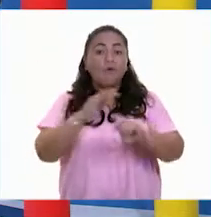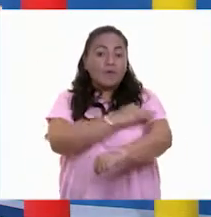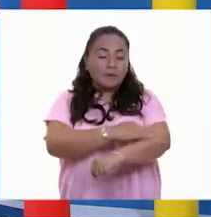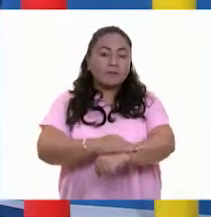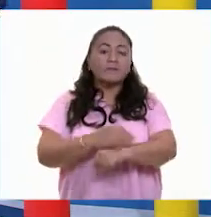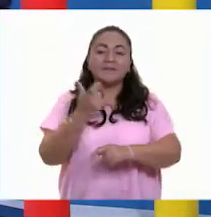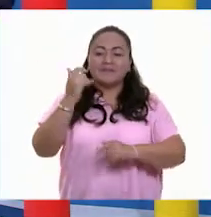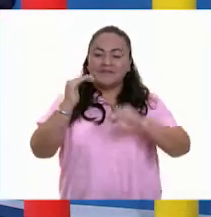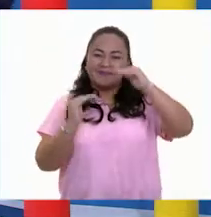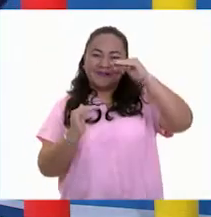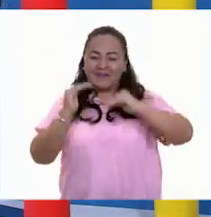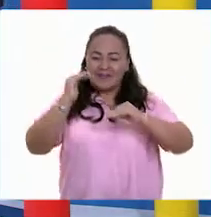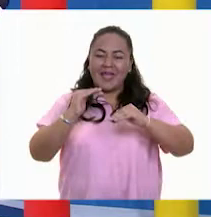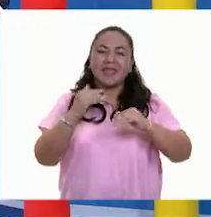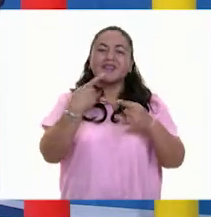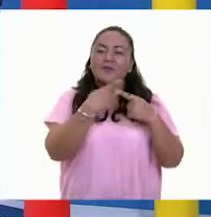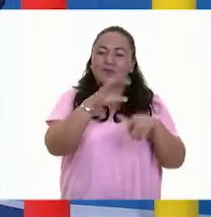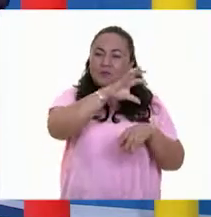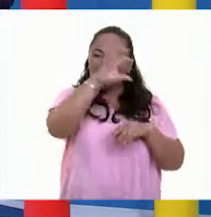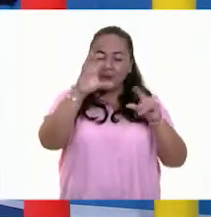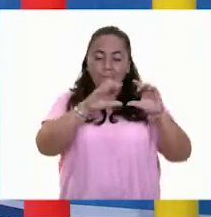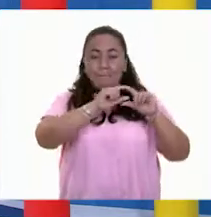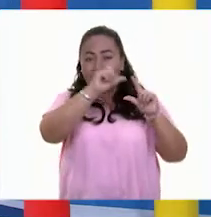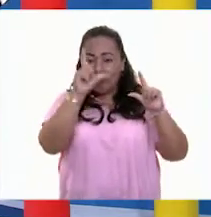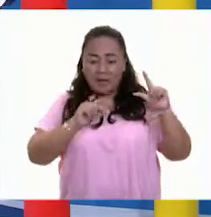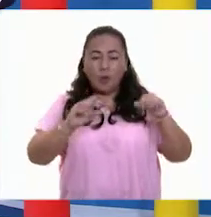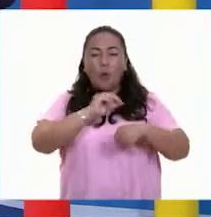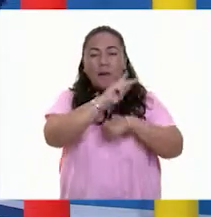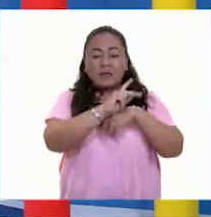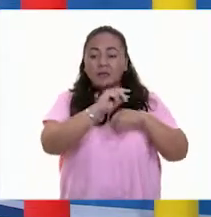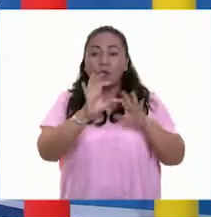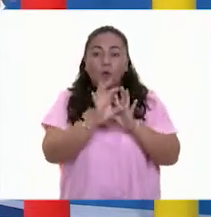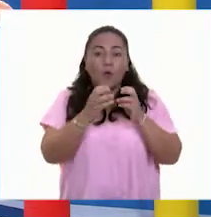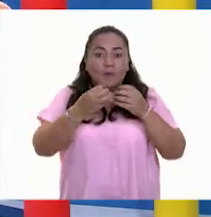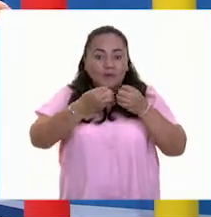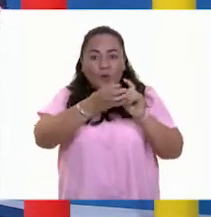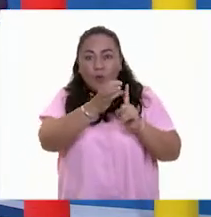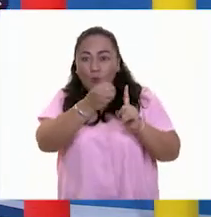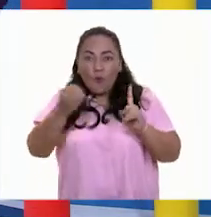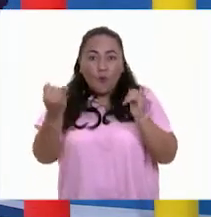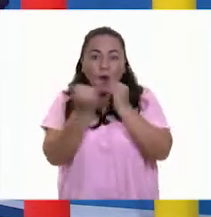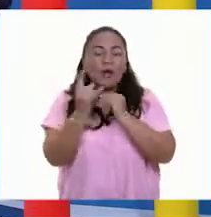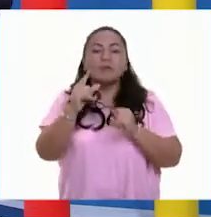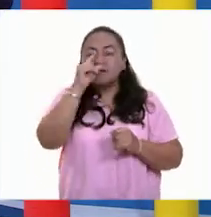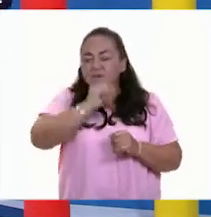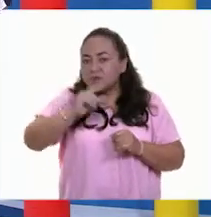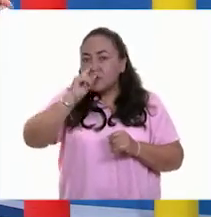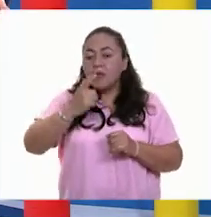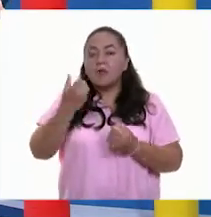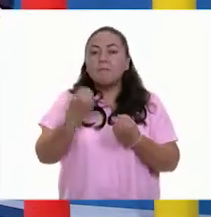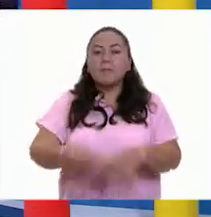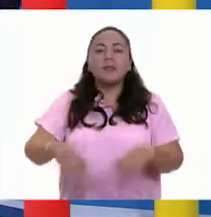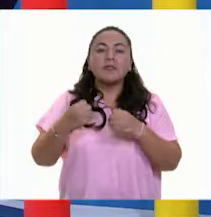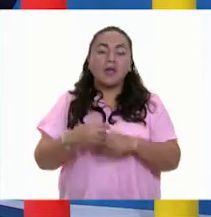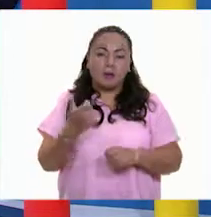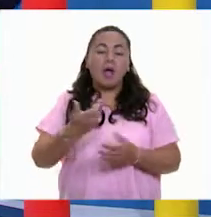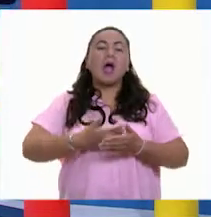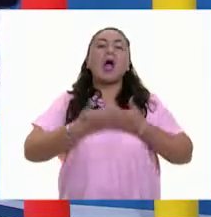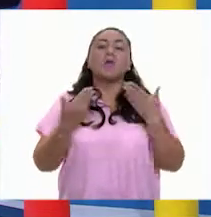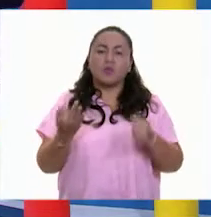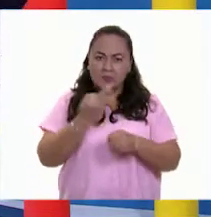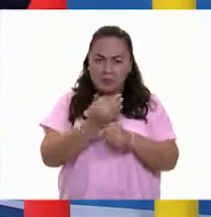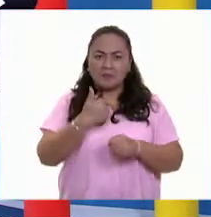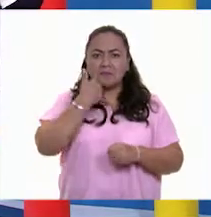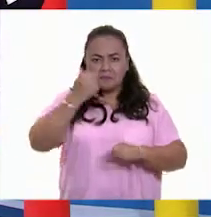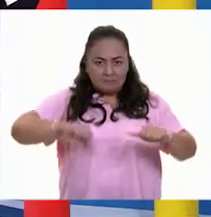bienestar económico de diferentes regiones del país y pérdida de oportunidades económicas. Ahora, ¿qué les parece si realizamos